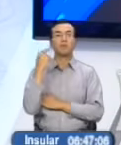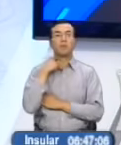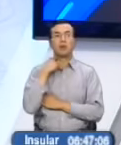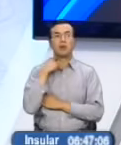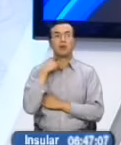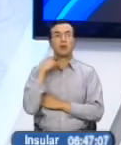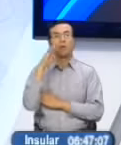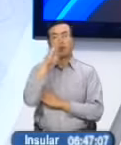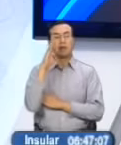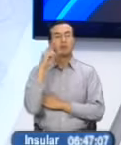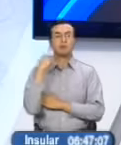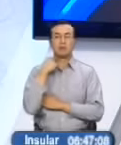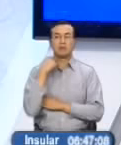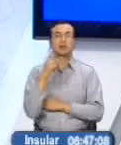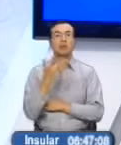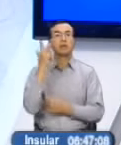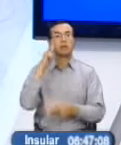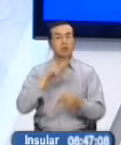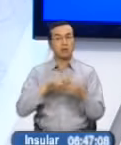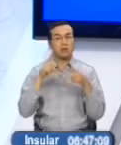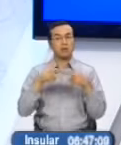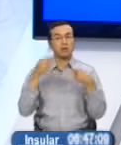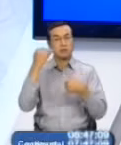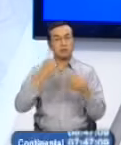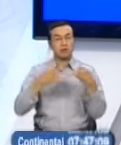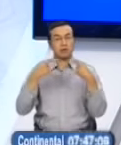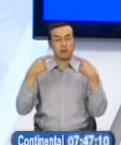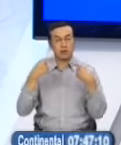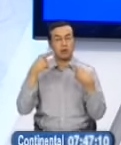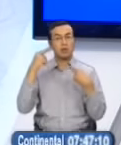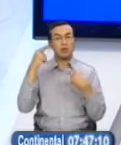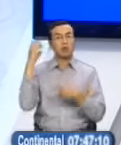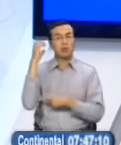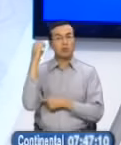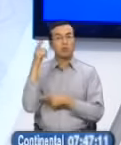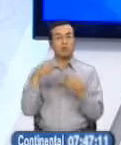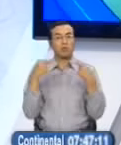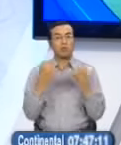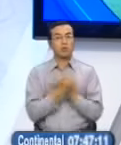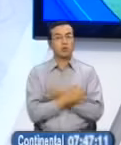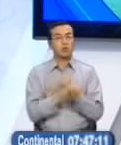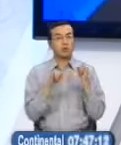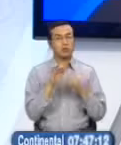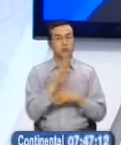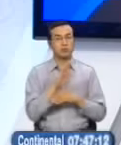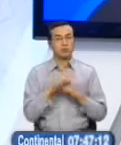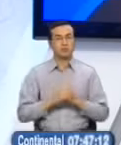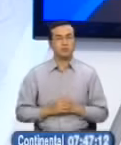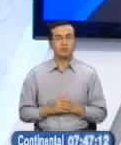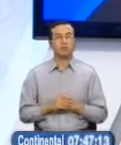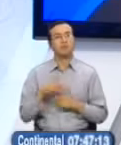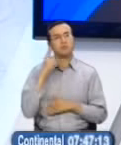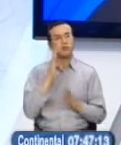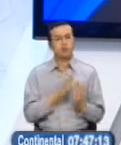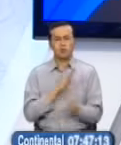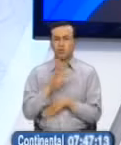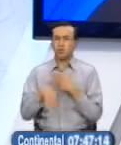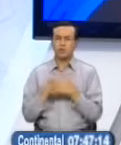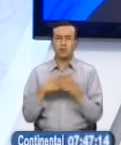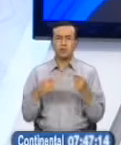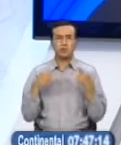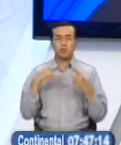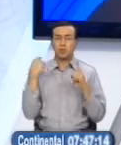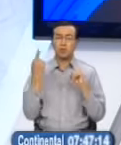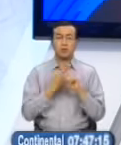al Gremio de Brasil. Es la tercera que va a disputar el equipo verdolaga frente al Novel Independiente del Valle. Todo está listo, la mesa está puesta,